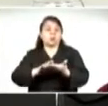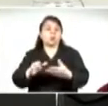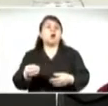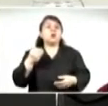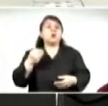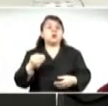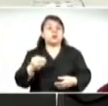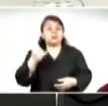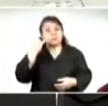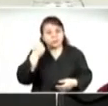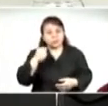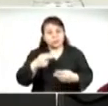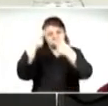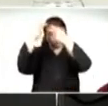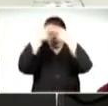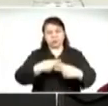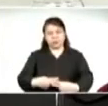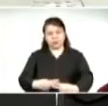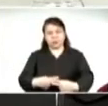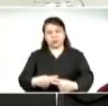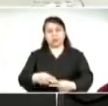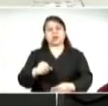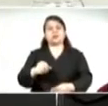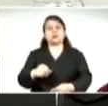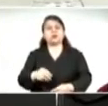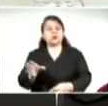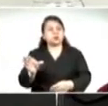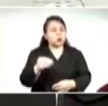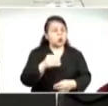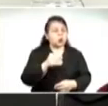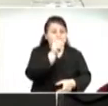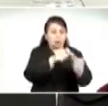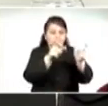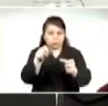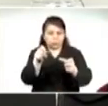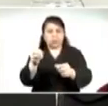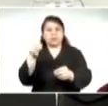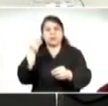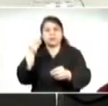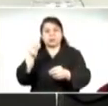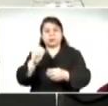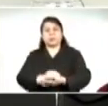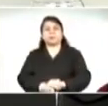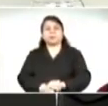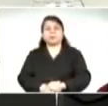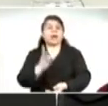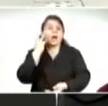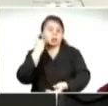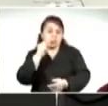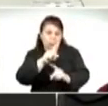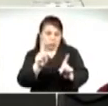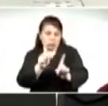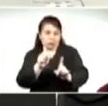se pueda evaluar también el estado de todas aquellas personas que no son los abuelitos